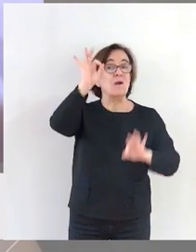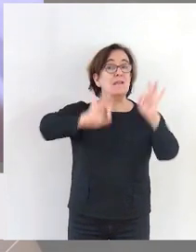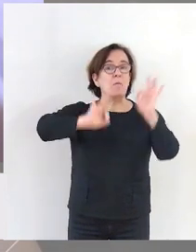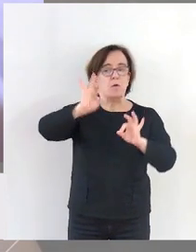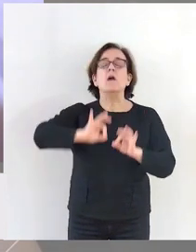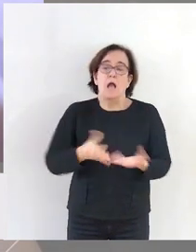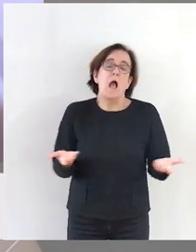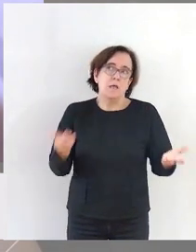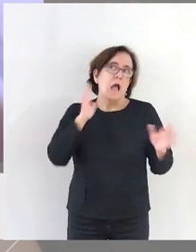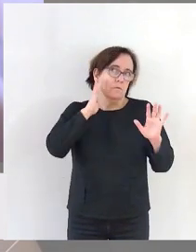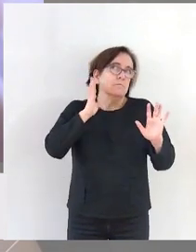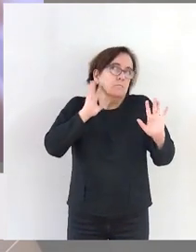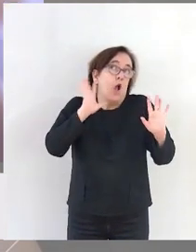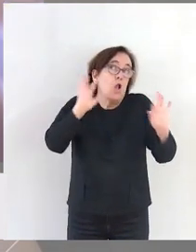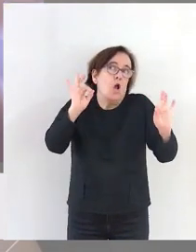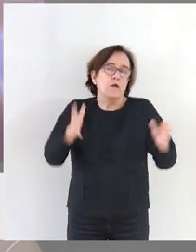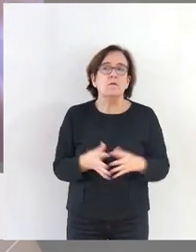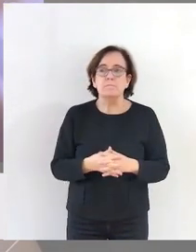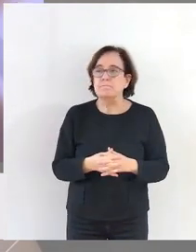decían sí claramente